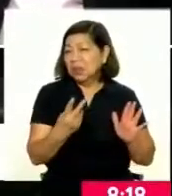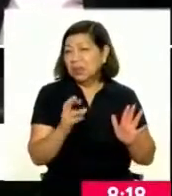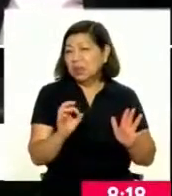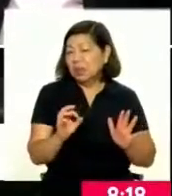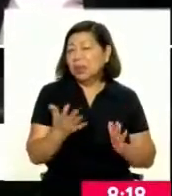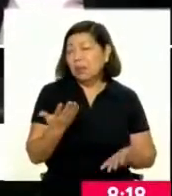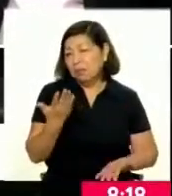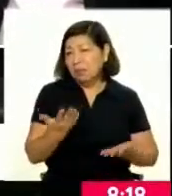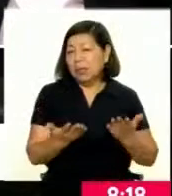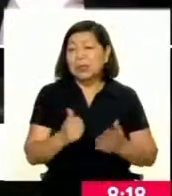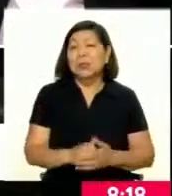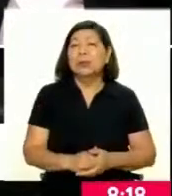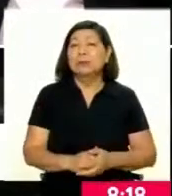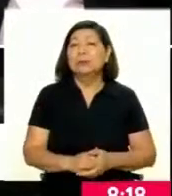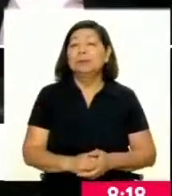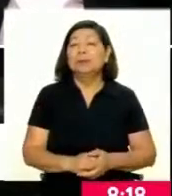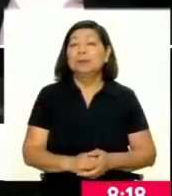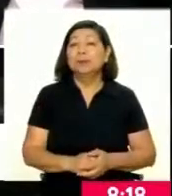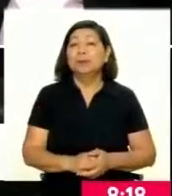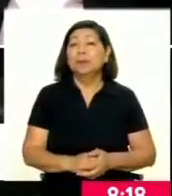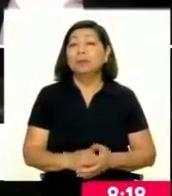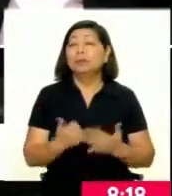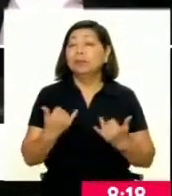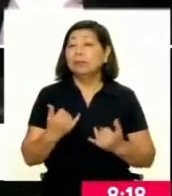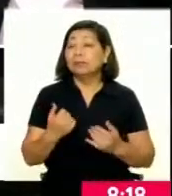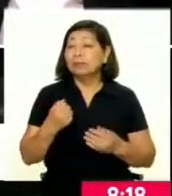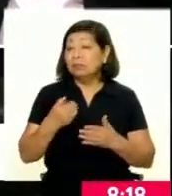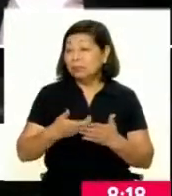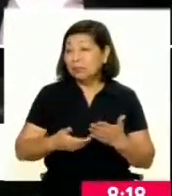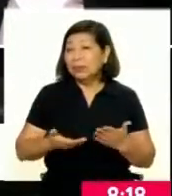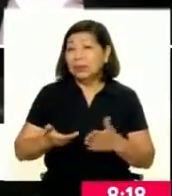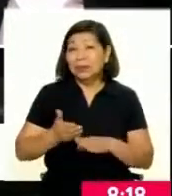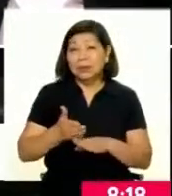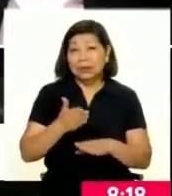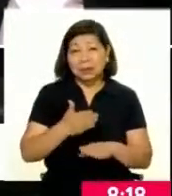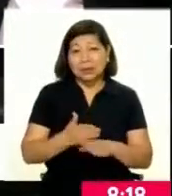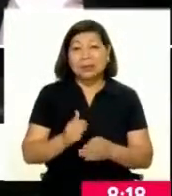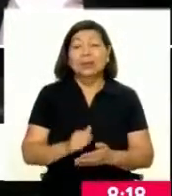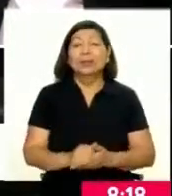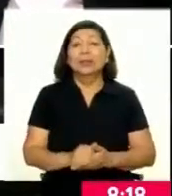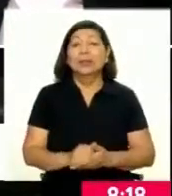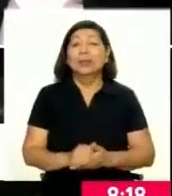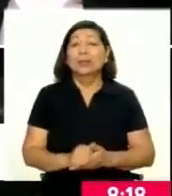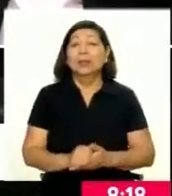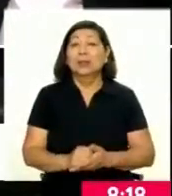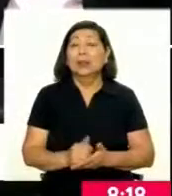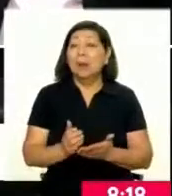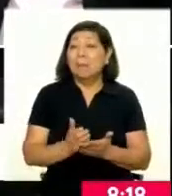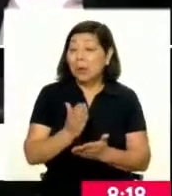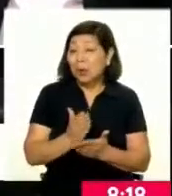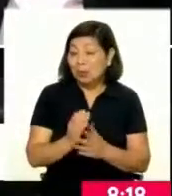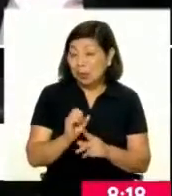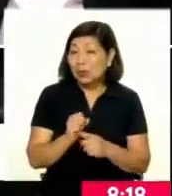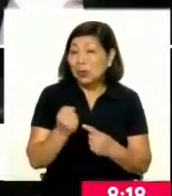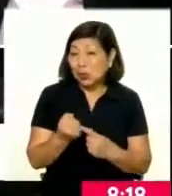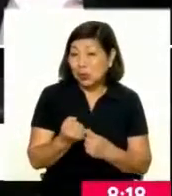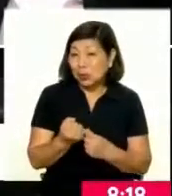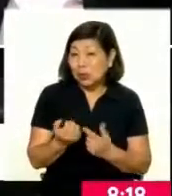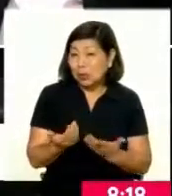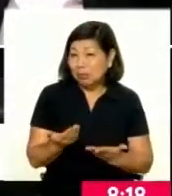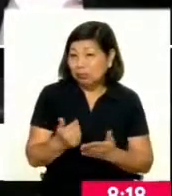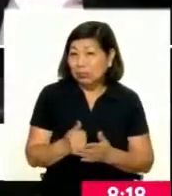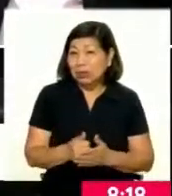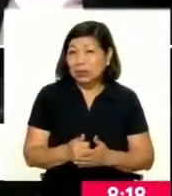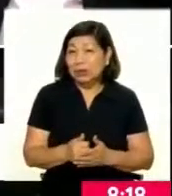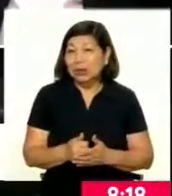170 más o menos. En estos actos de violencia que ha habido a raíz de las manifestaciones y los conflictos sociales, son